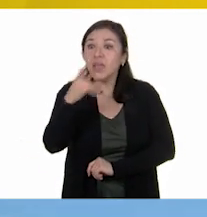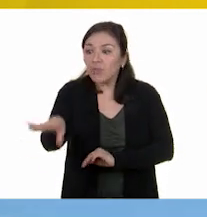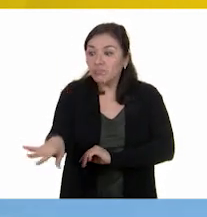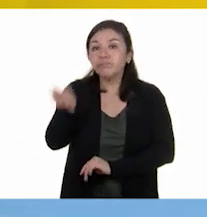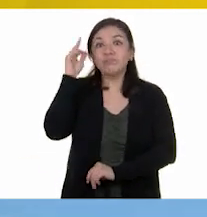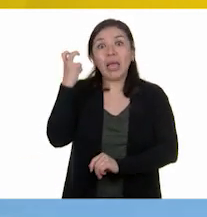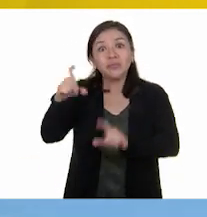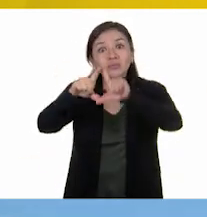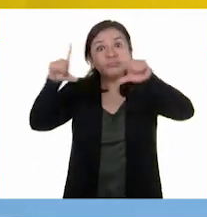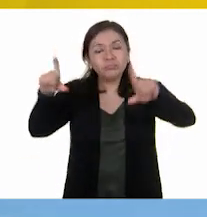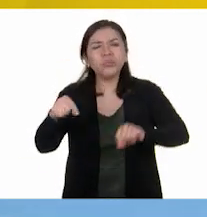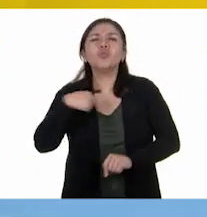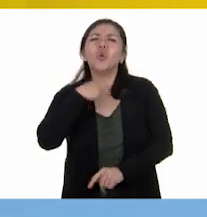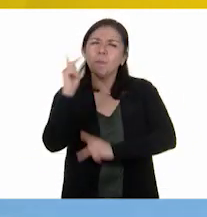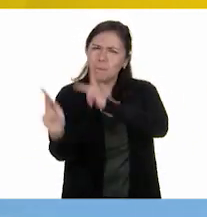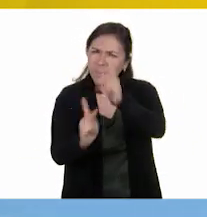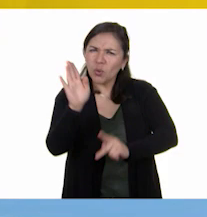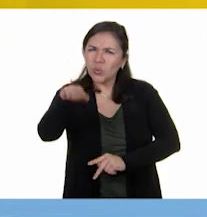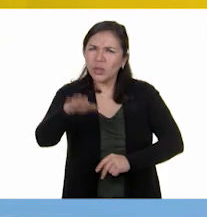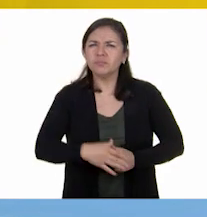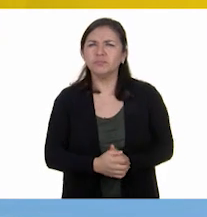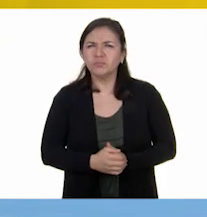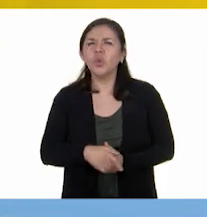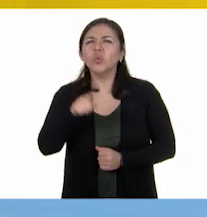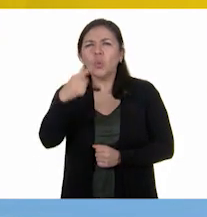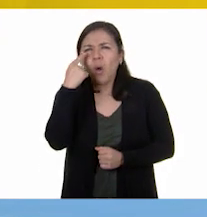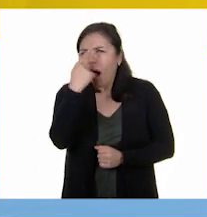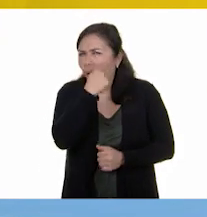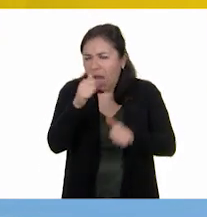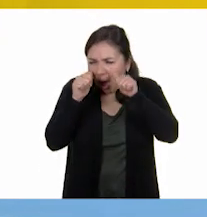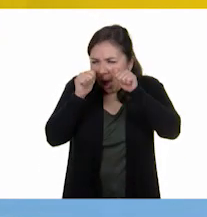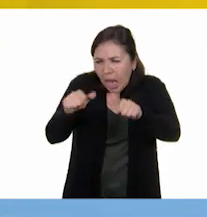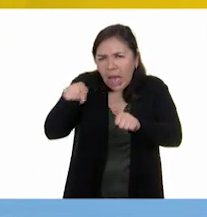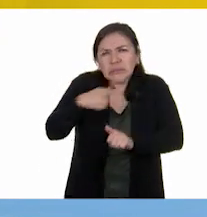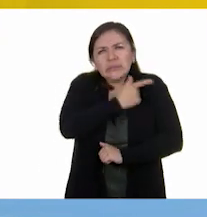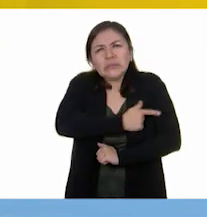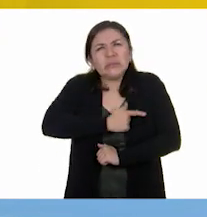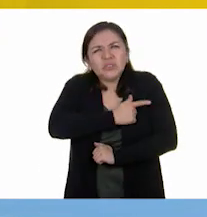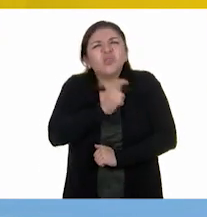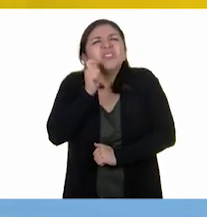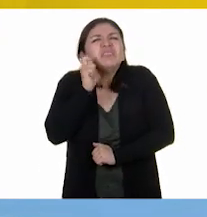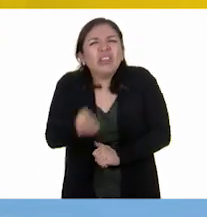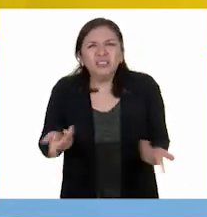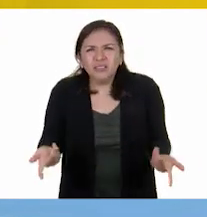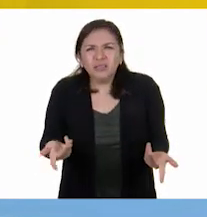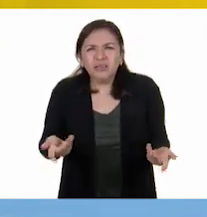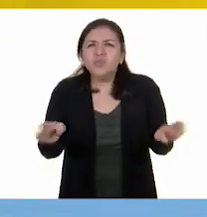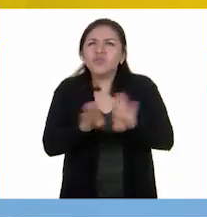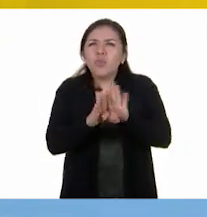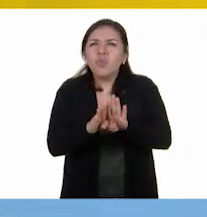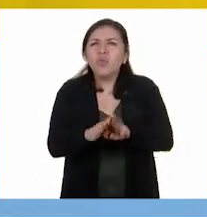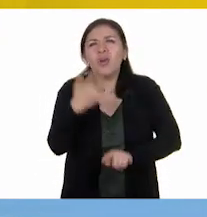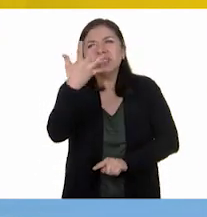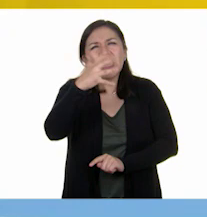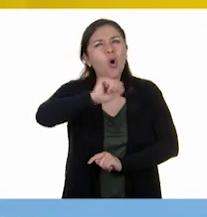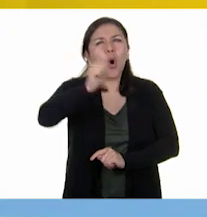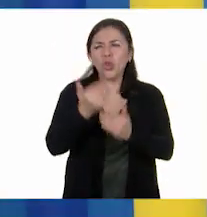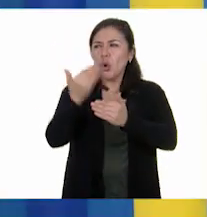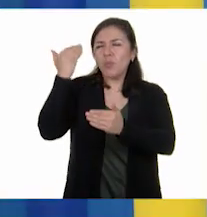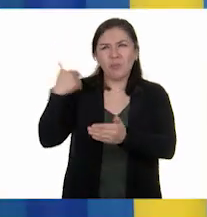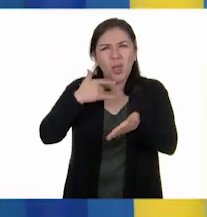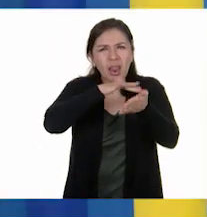elección. Quiero preguntarte, ¿qué llama tu atención de este relato en sí mismo y respecto a los 5 que leímos